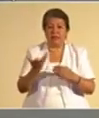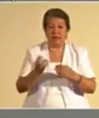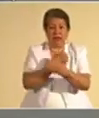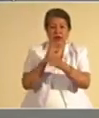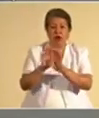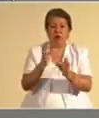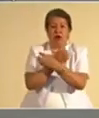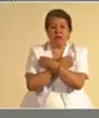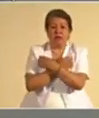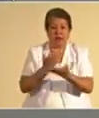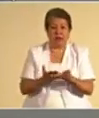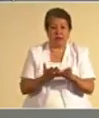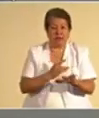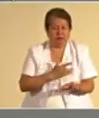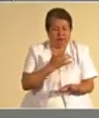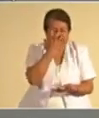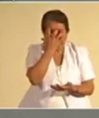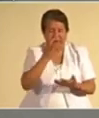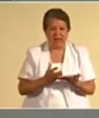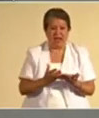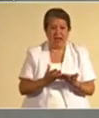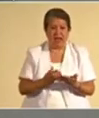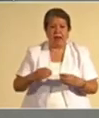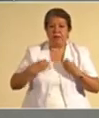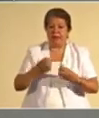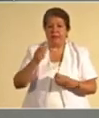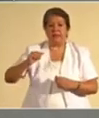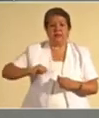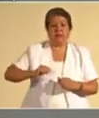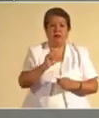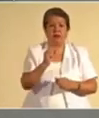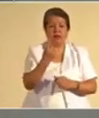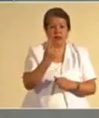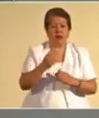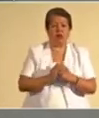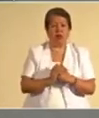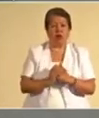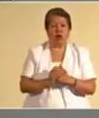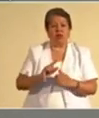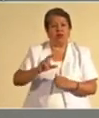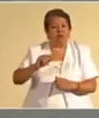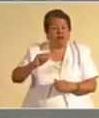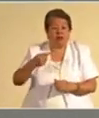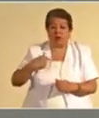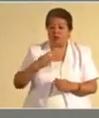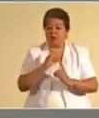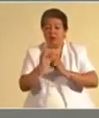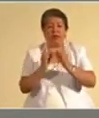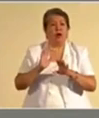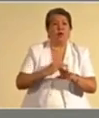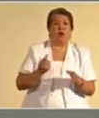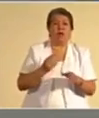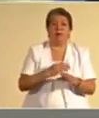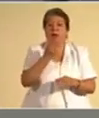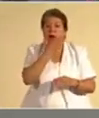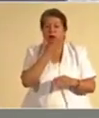Me da pena vivir en el siglo XXI siendo no digno. ¿Por qué? Porque a un